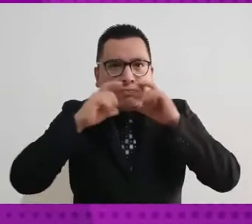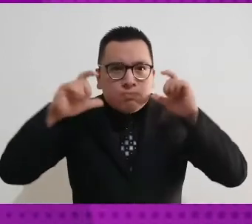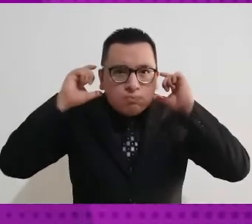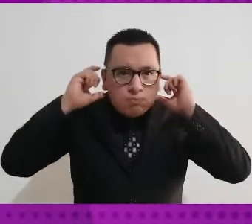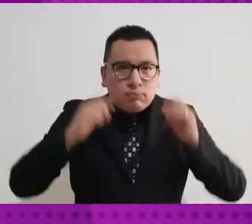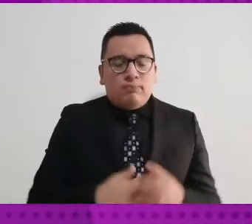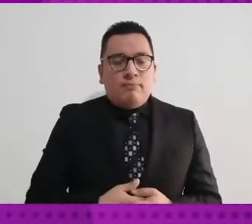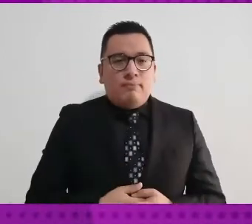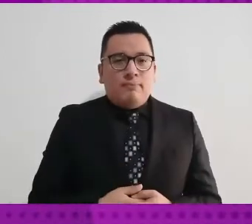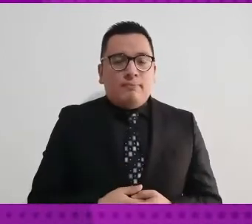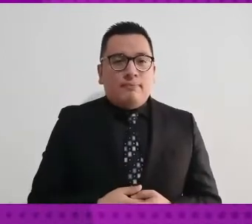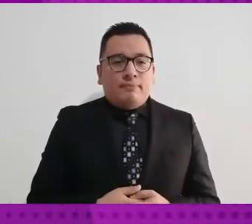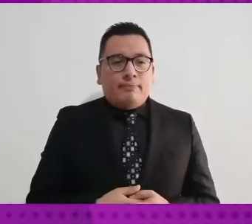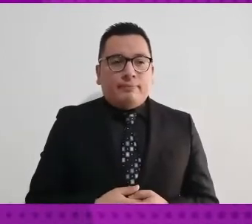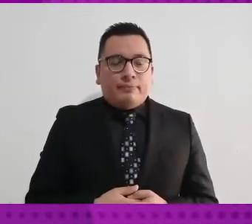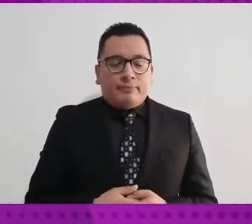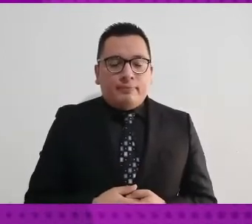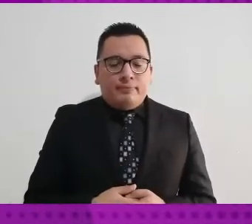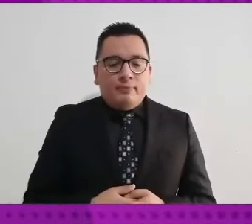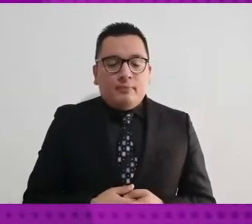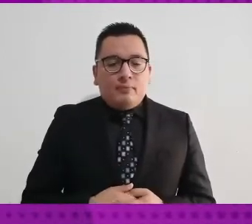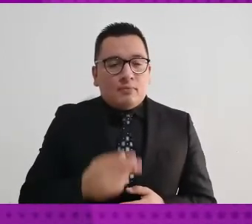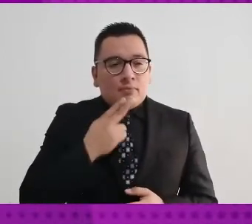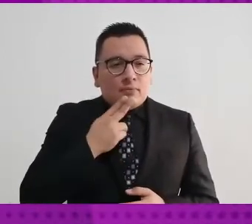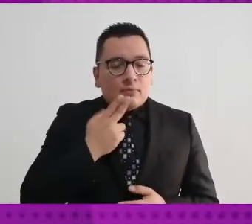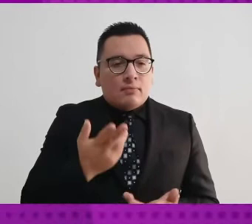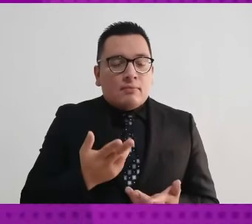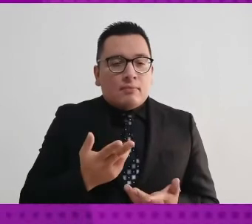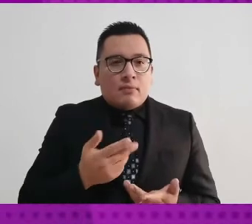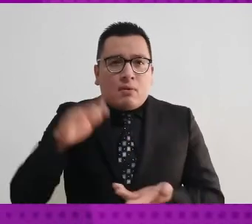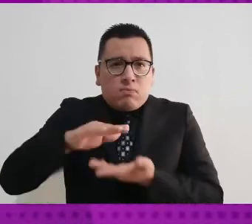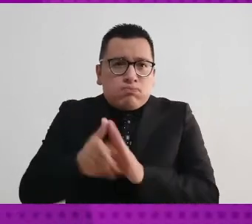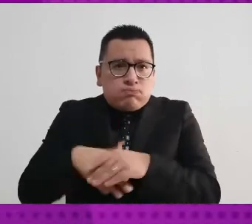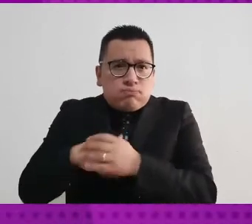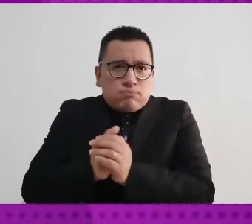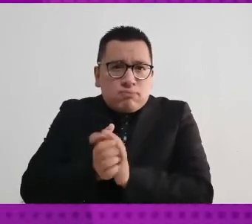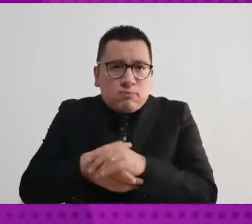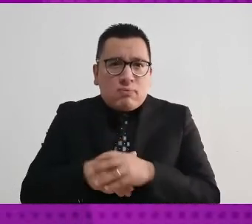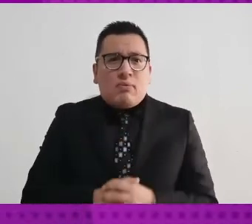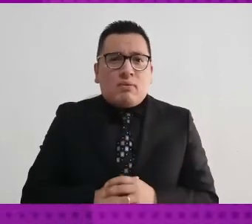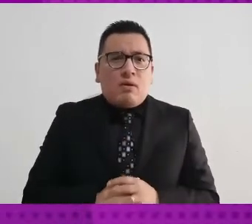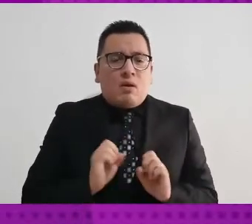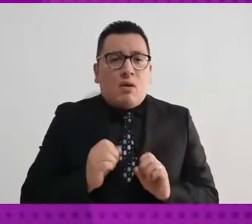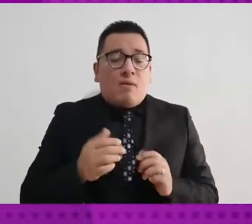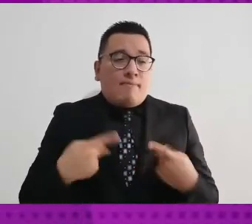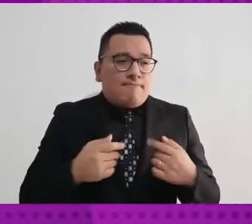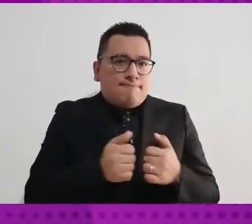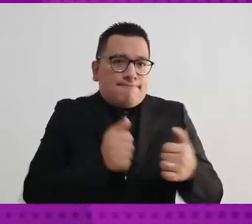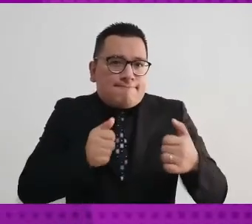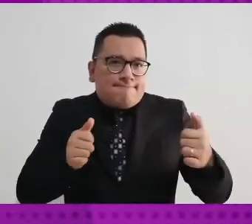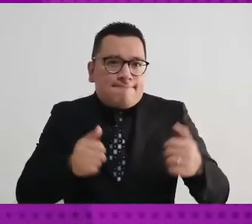boca y nariz con cubrebocas, usando el gel antibacterial, guardando la distancia, en